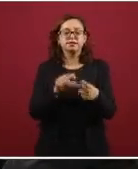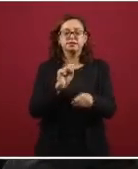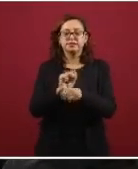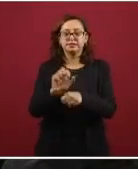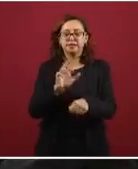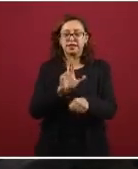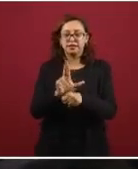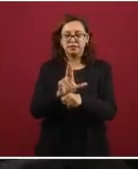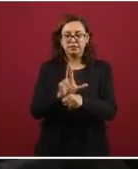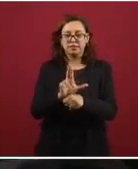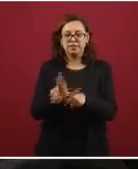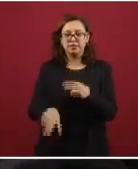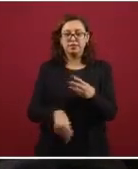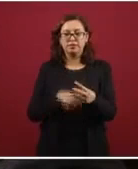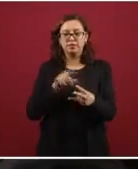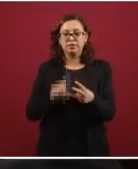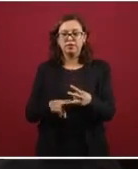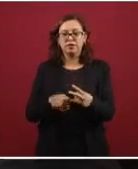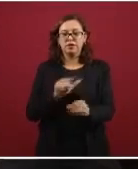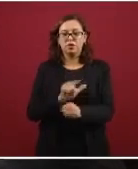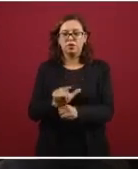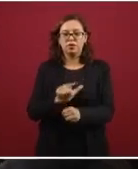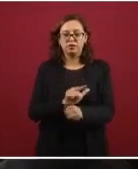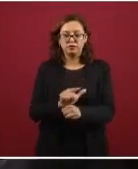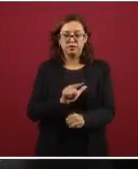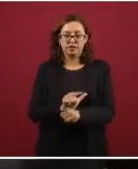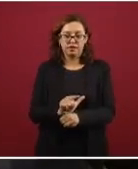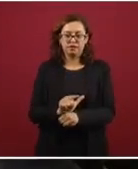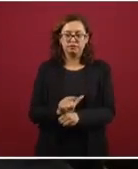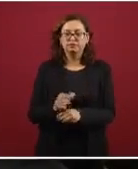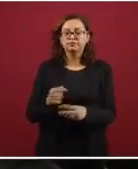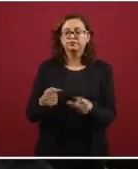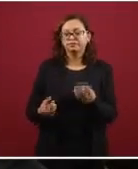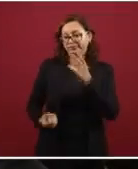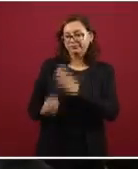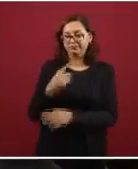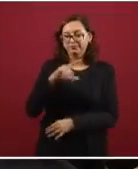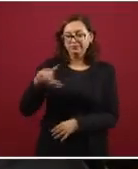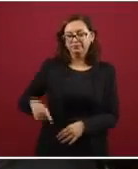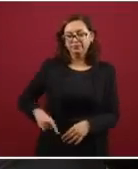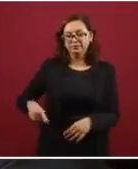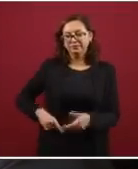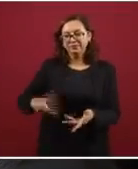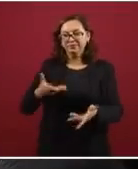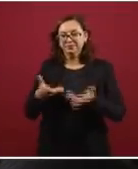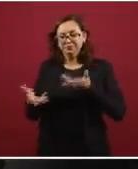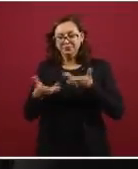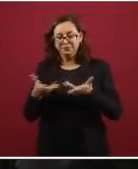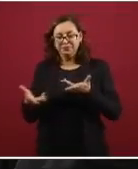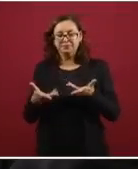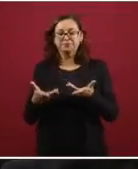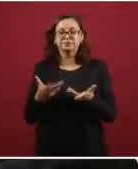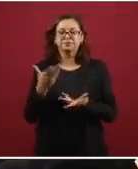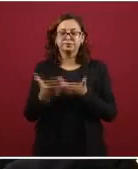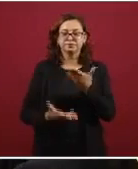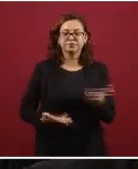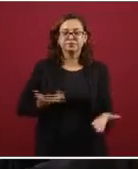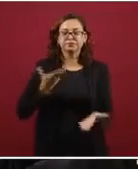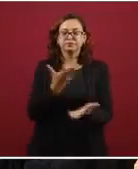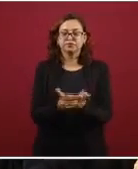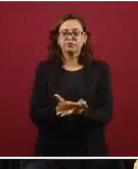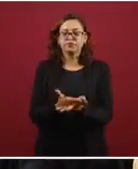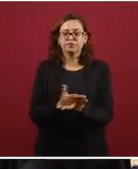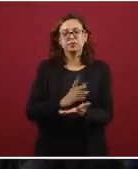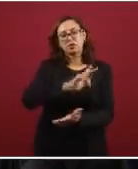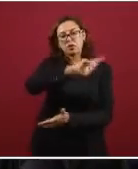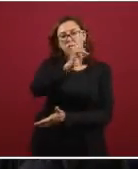el nuevo gobierno de Guatemala, en donde se va a aplicar principalmente, o proponemos que se aplique principalmente, el